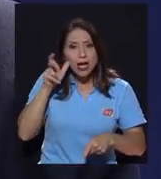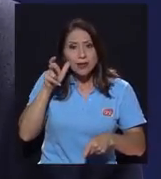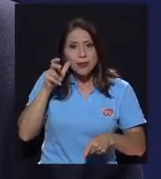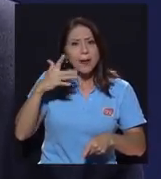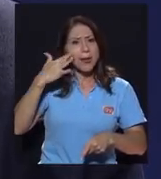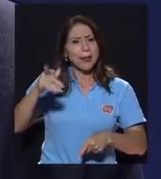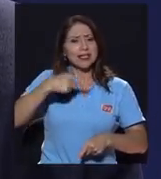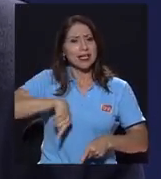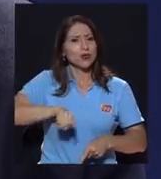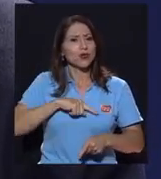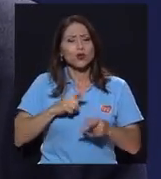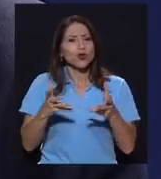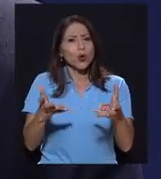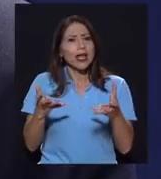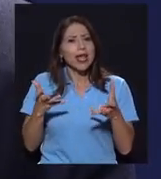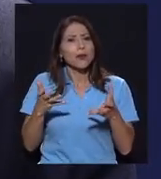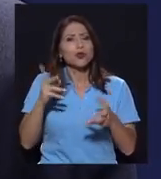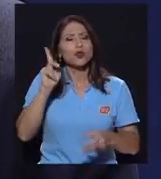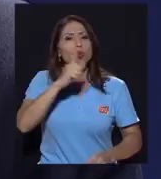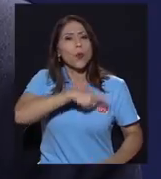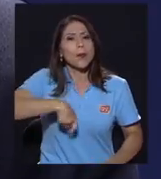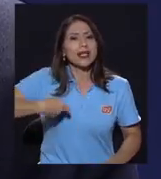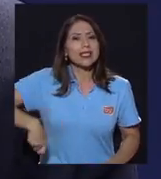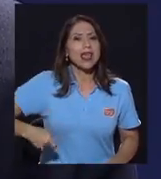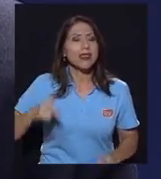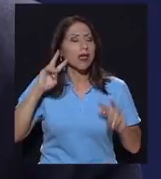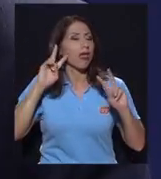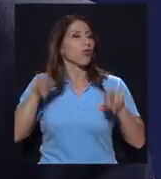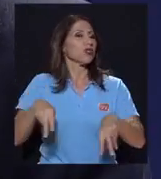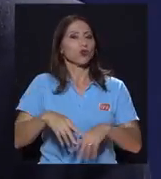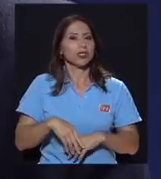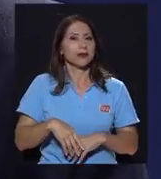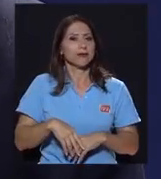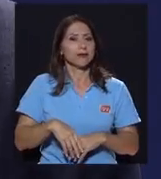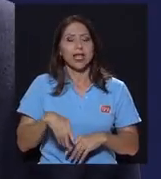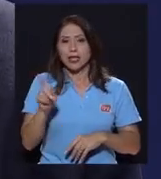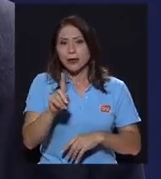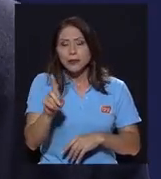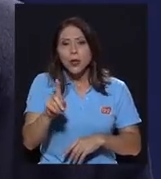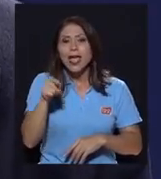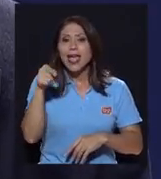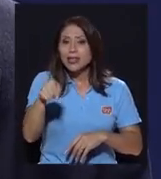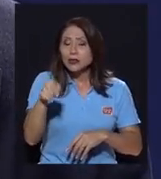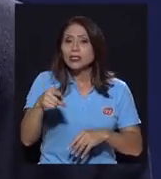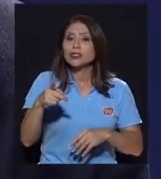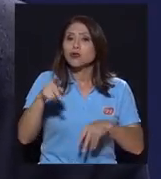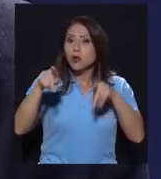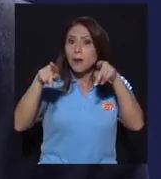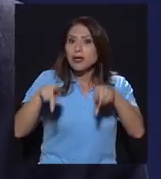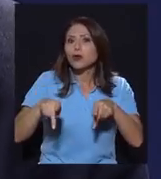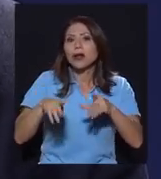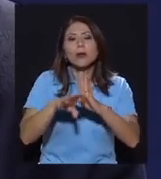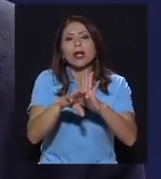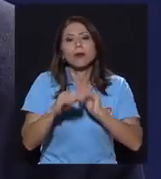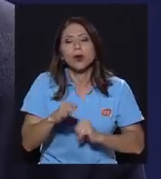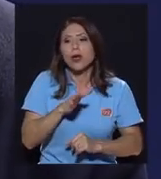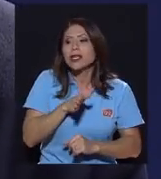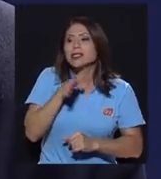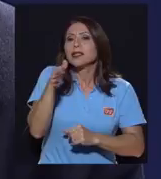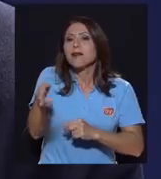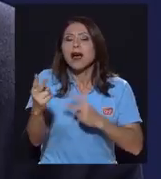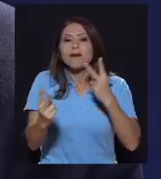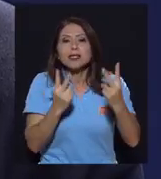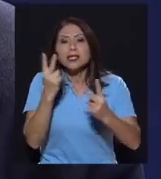parece que nosotros no queremos un presidente que no escuche o sea que este sentido tendría que una persona vaya a visitar a